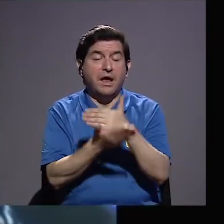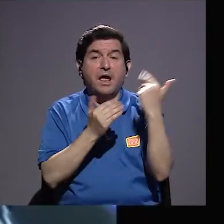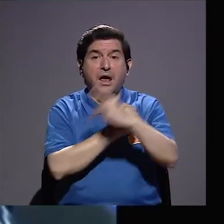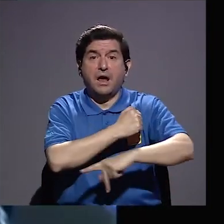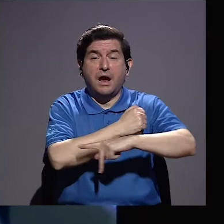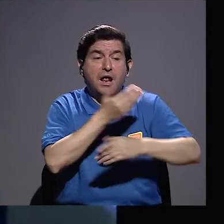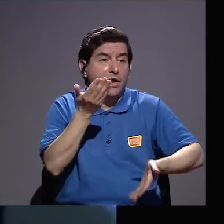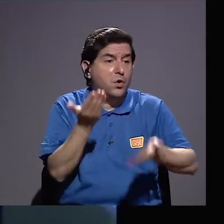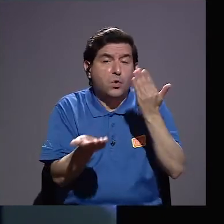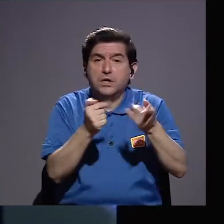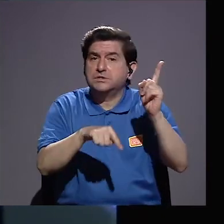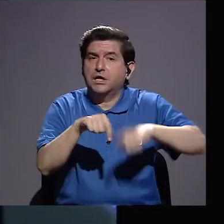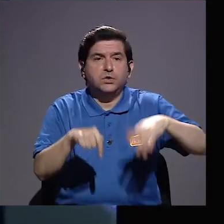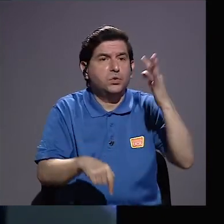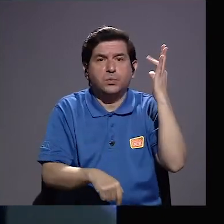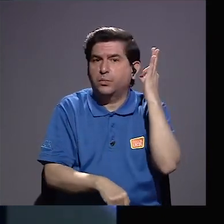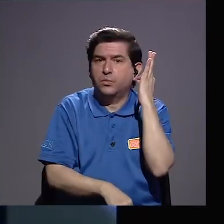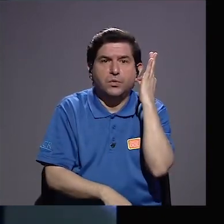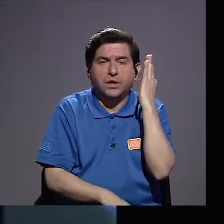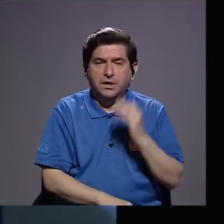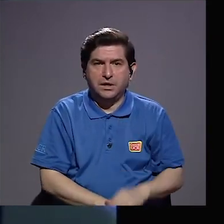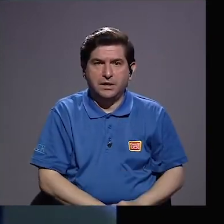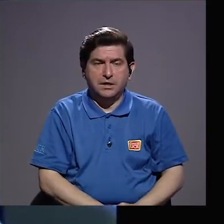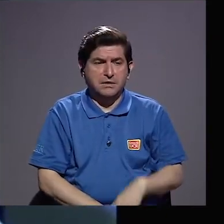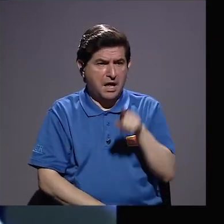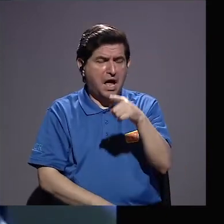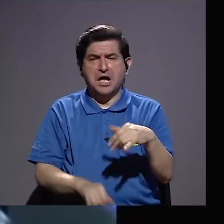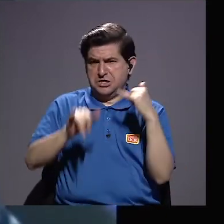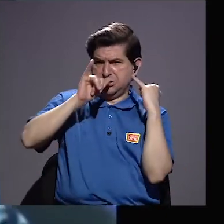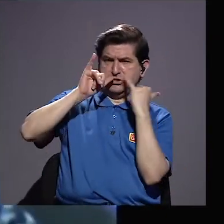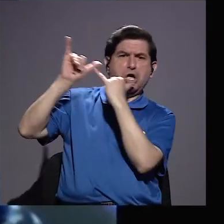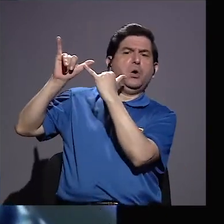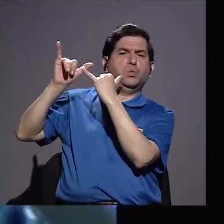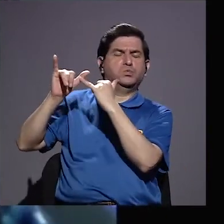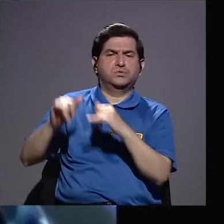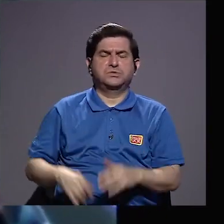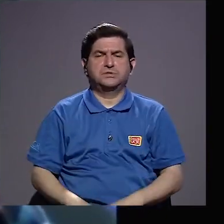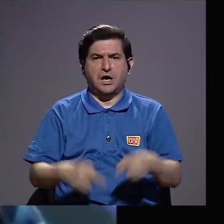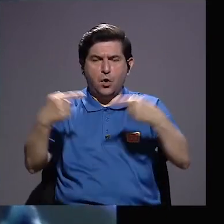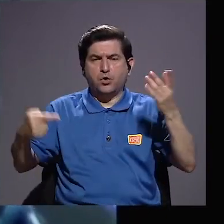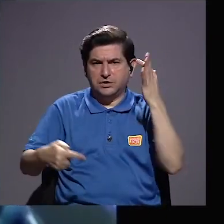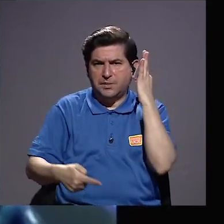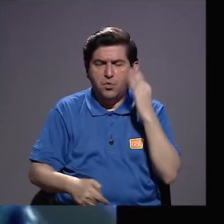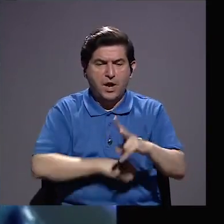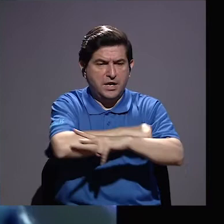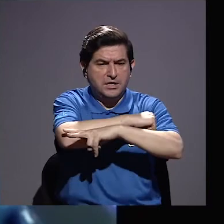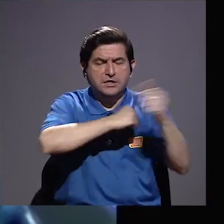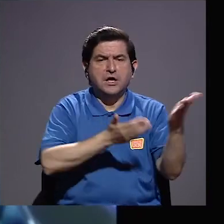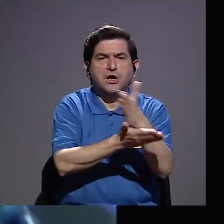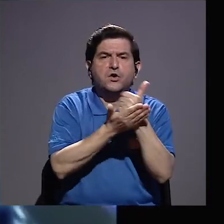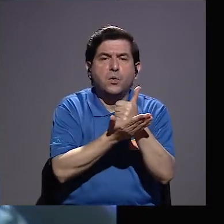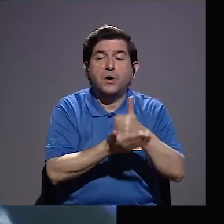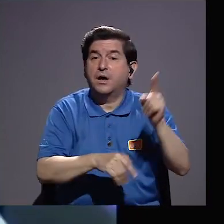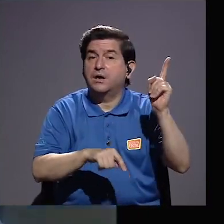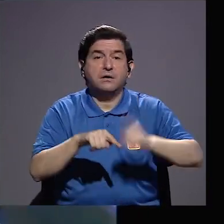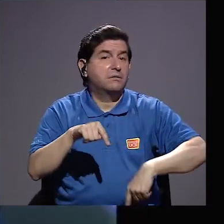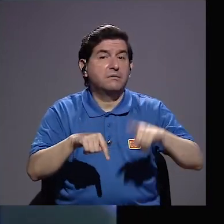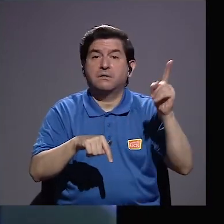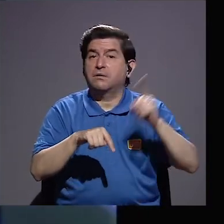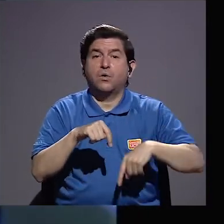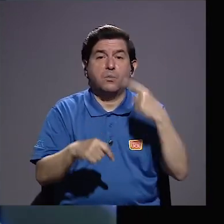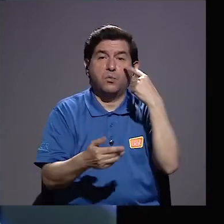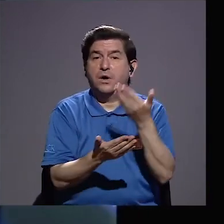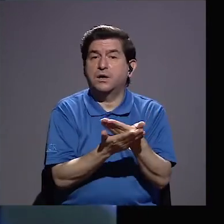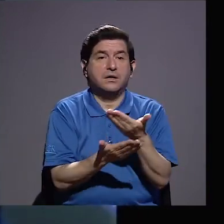Y en algunos países donde ni siquiera puede una mujer es acusada de haber hecho algo, digamos, de robarse algo, y no